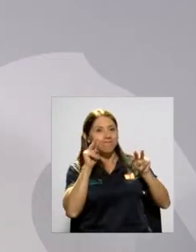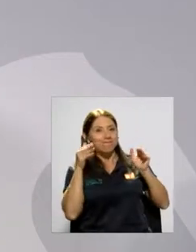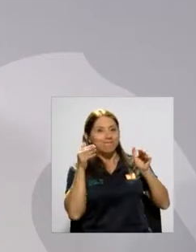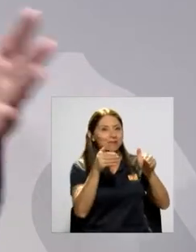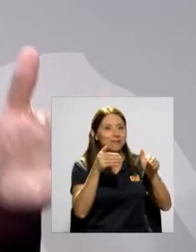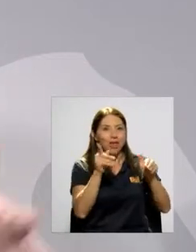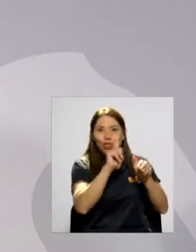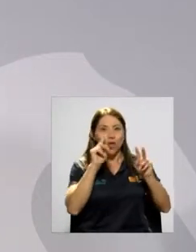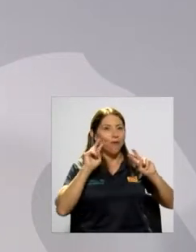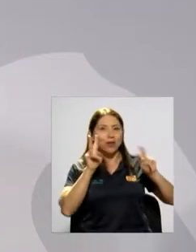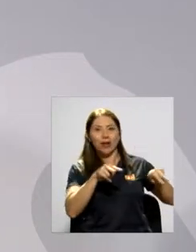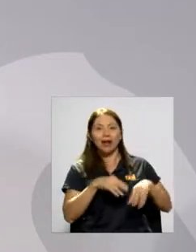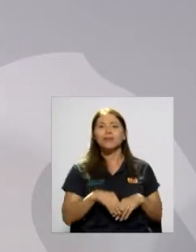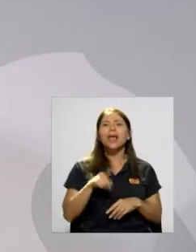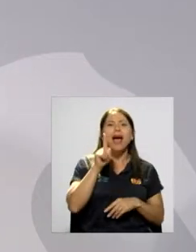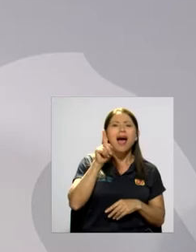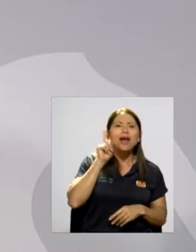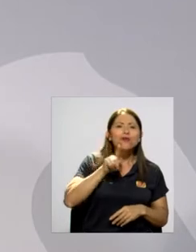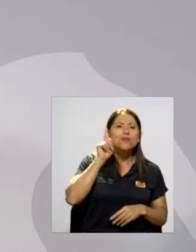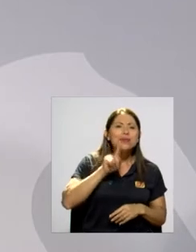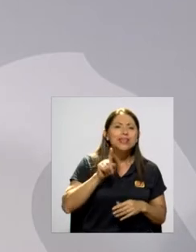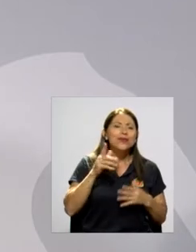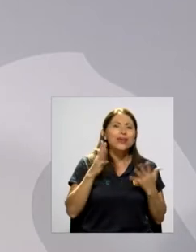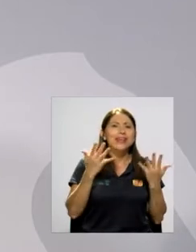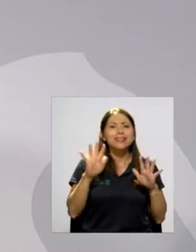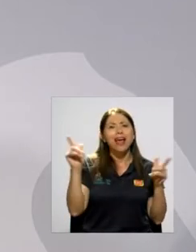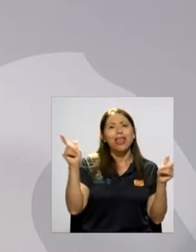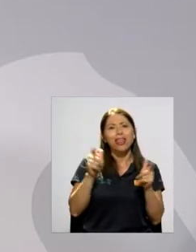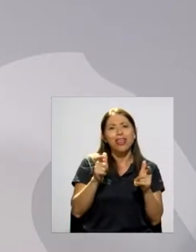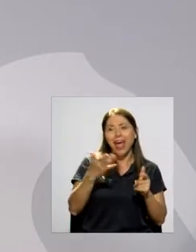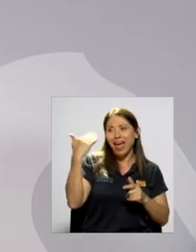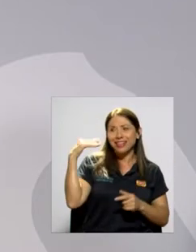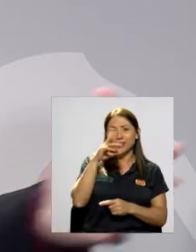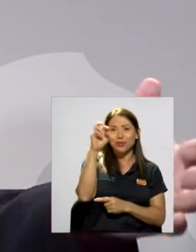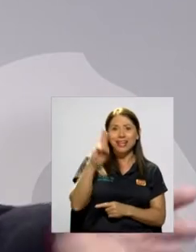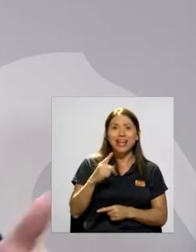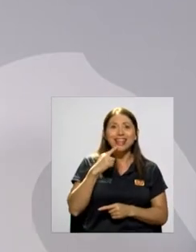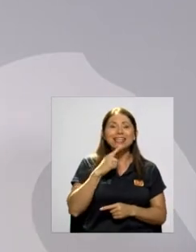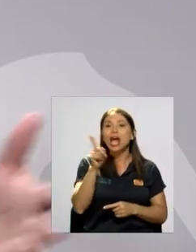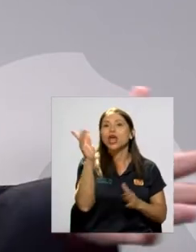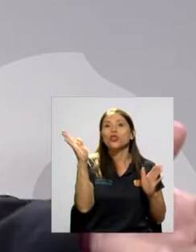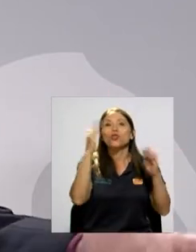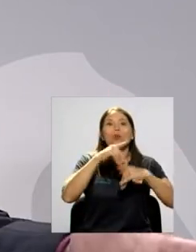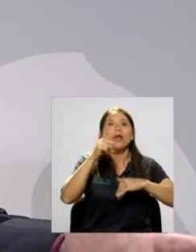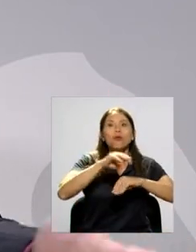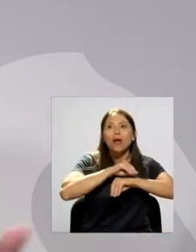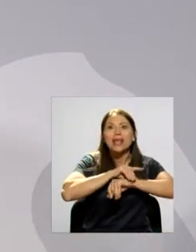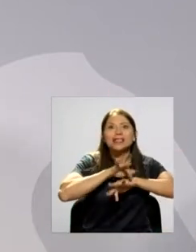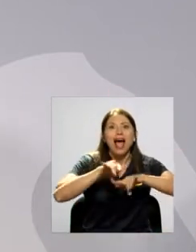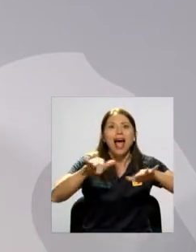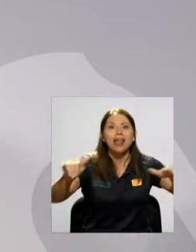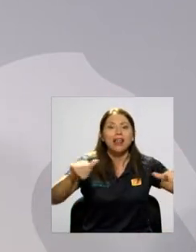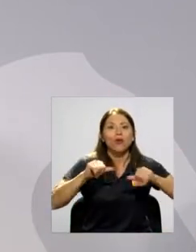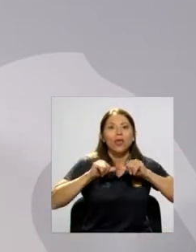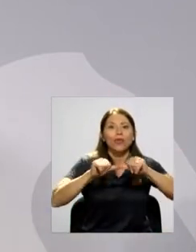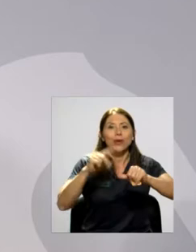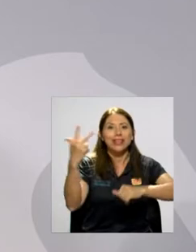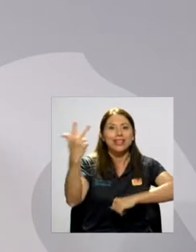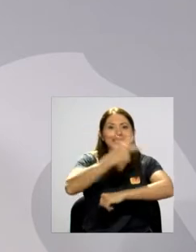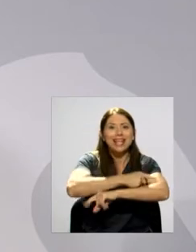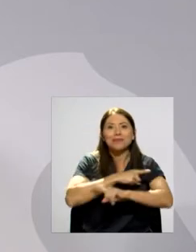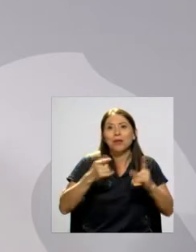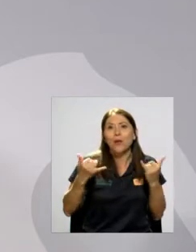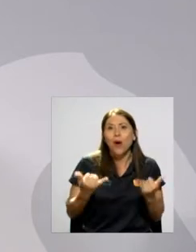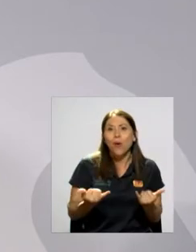caído. Hace algunos años se decía que en Costa Rica no había un escándalo que durara 3 días, ahora tenemos escándalos que duran meses. Sí. Y es a